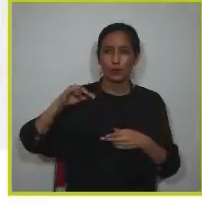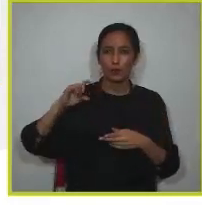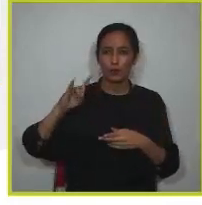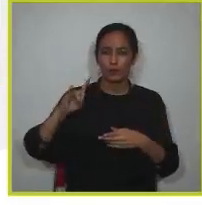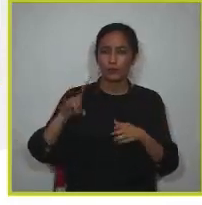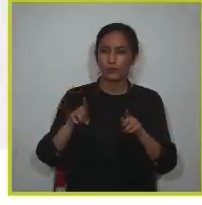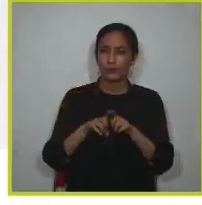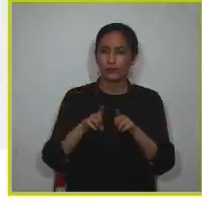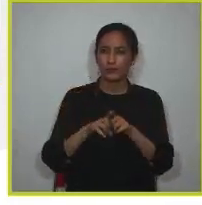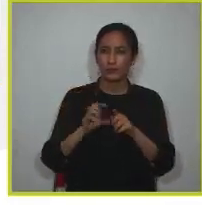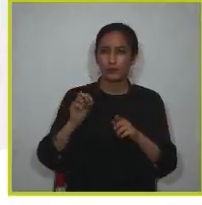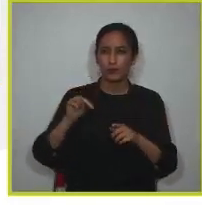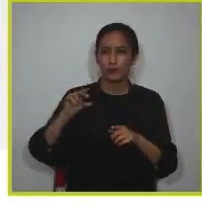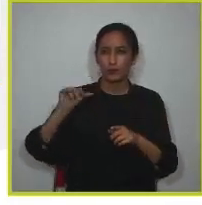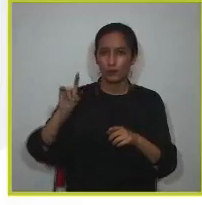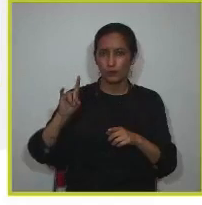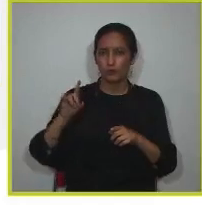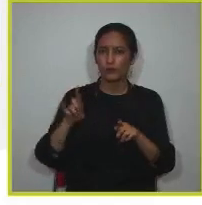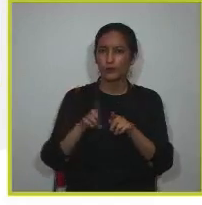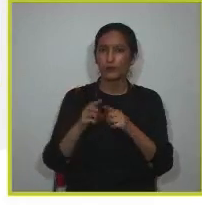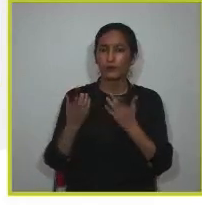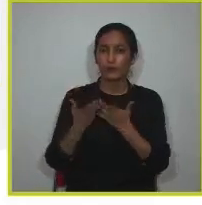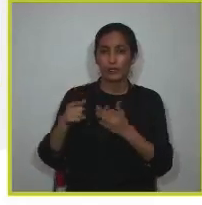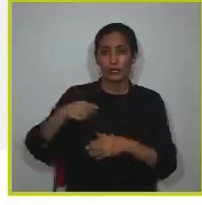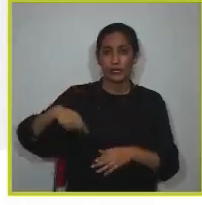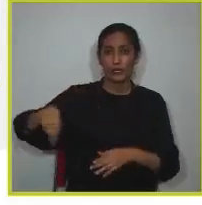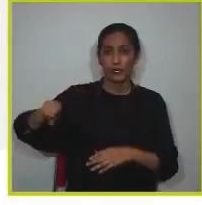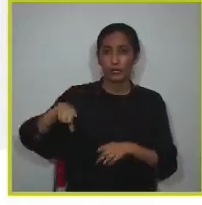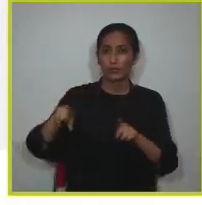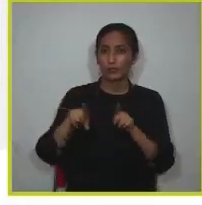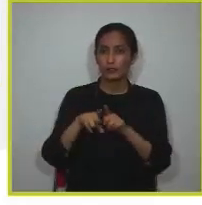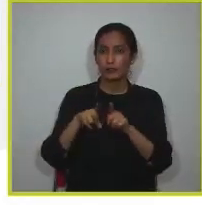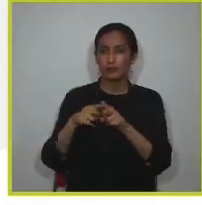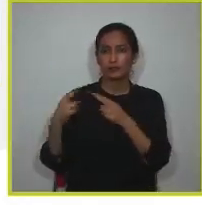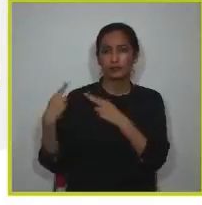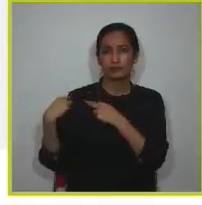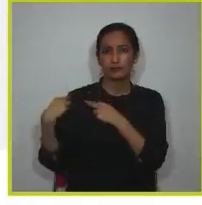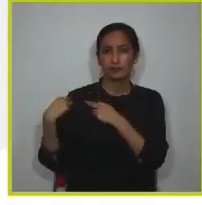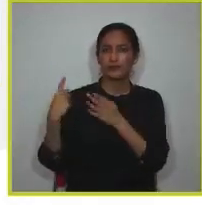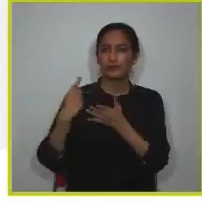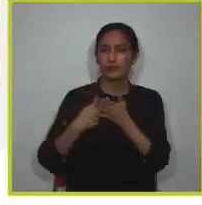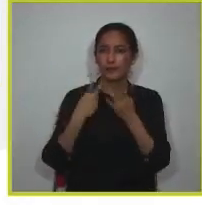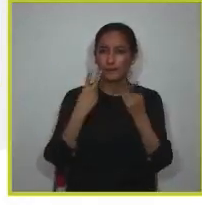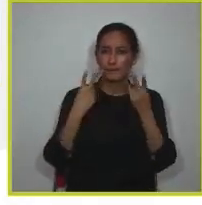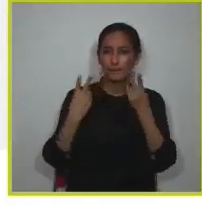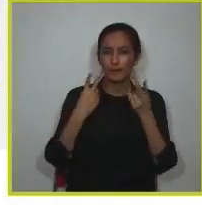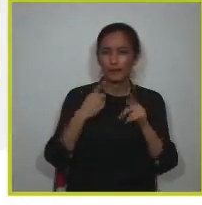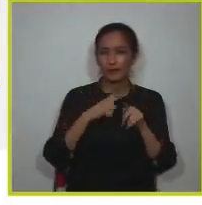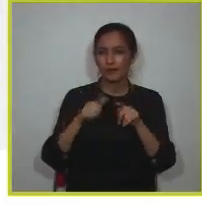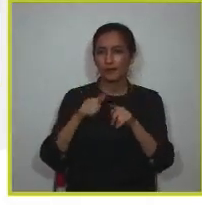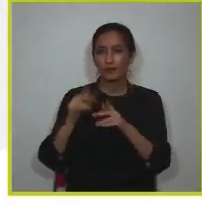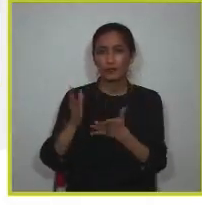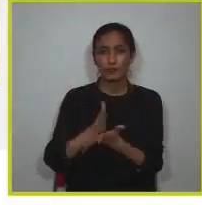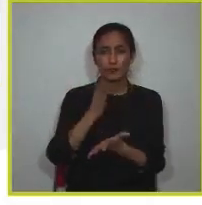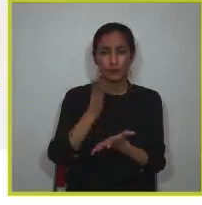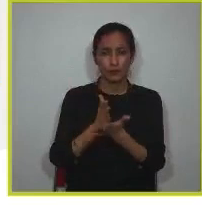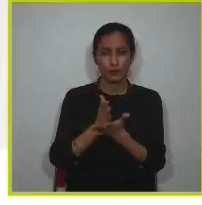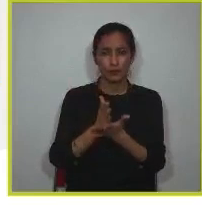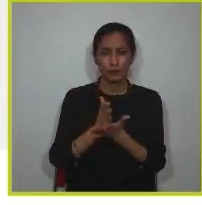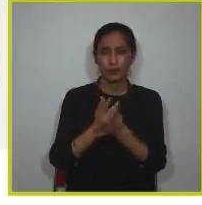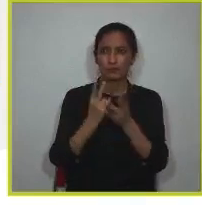de las Naciones Unidas en en donde ellos enmarcan su funcionamiento en identificar aquella problemática